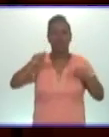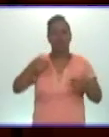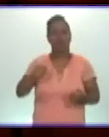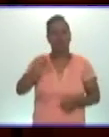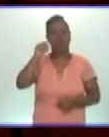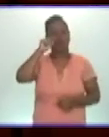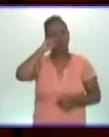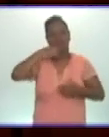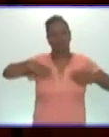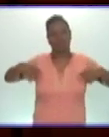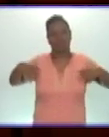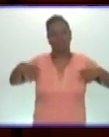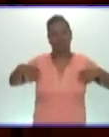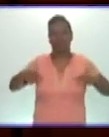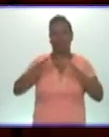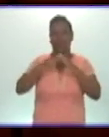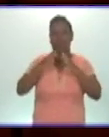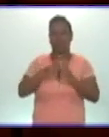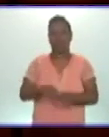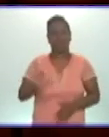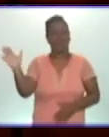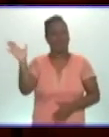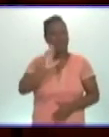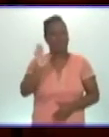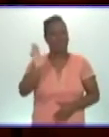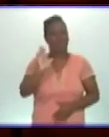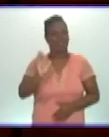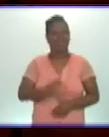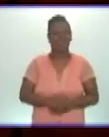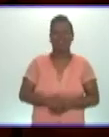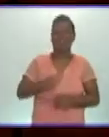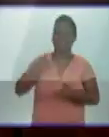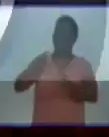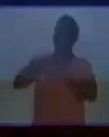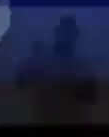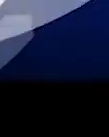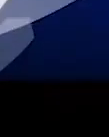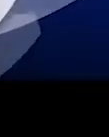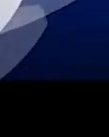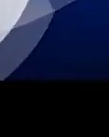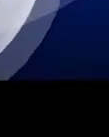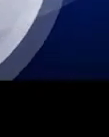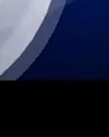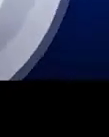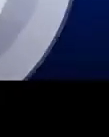salgamos de casa. Sin más, me despido de ustedes. Hasta un próximo encuentro.